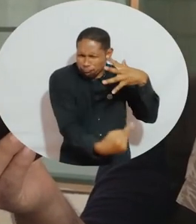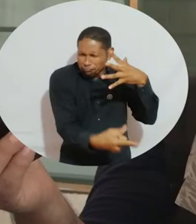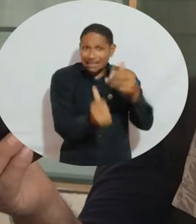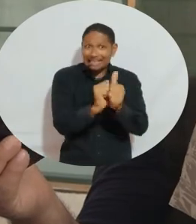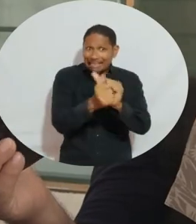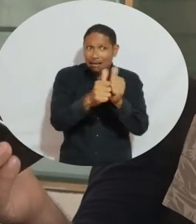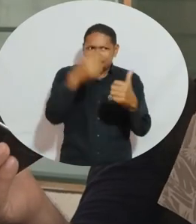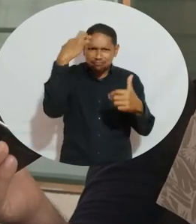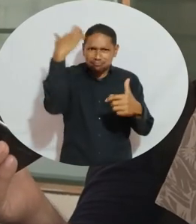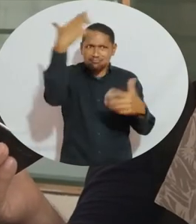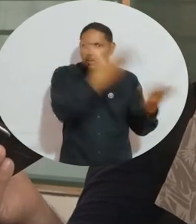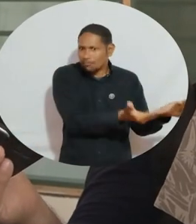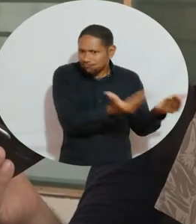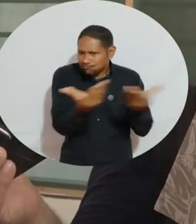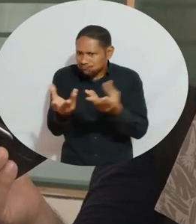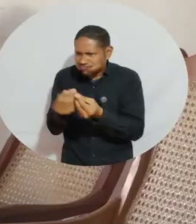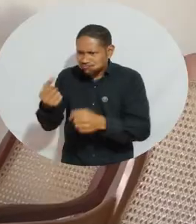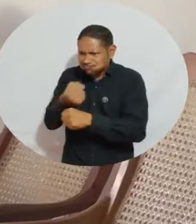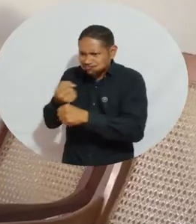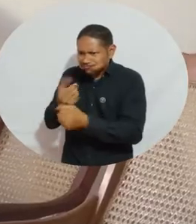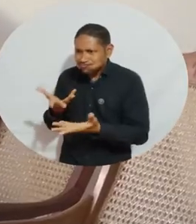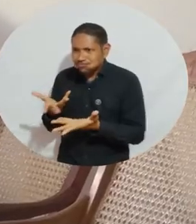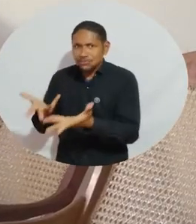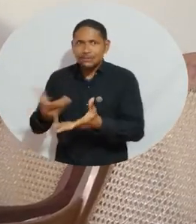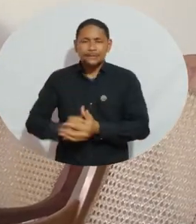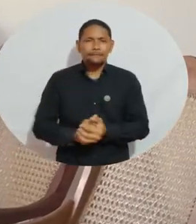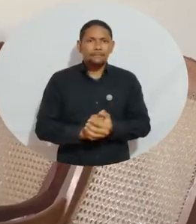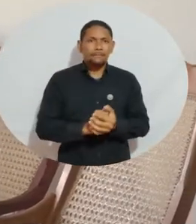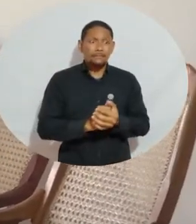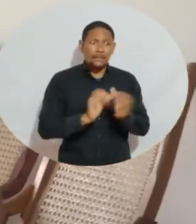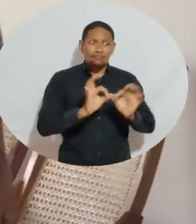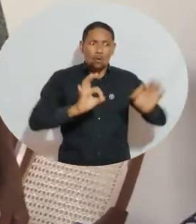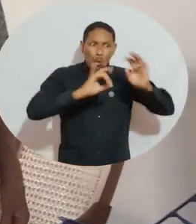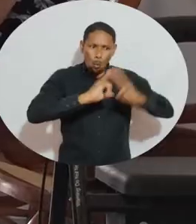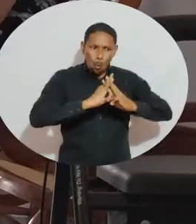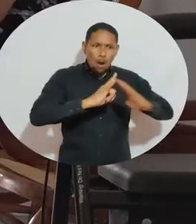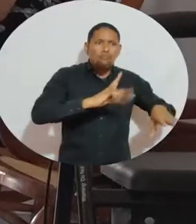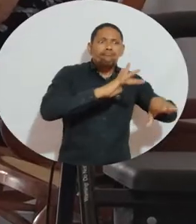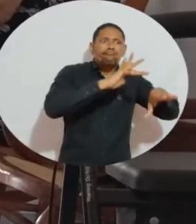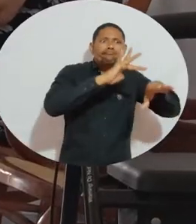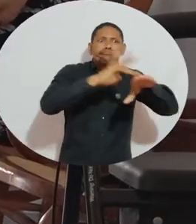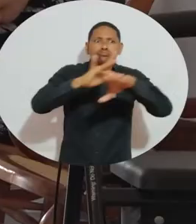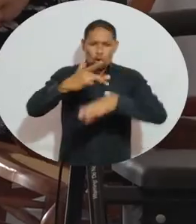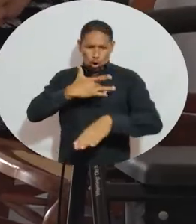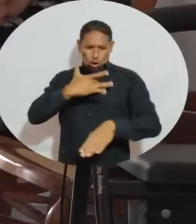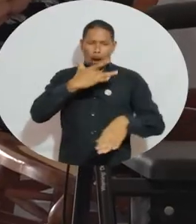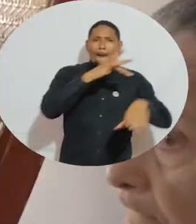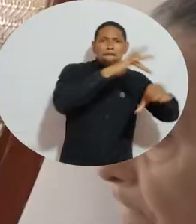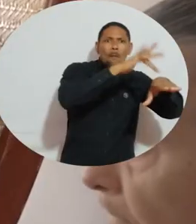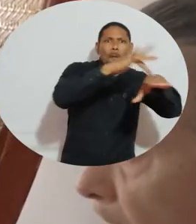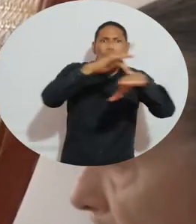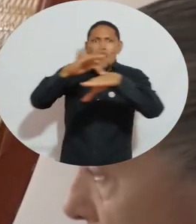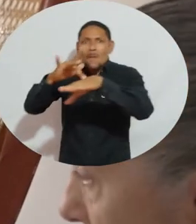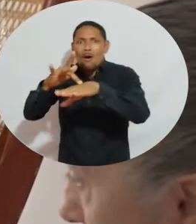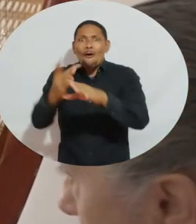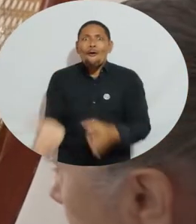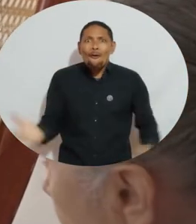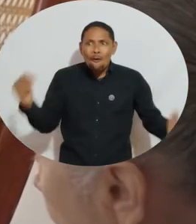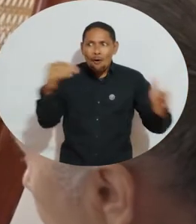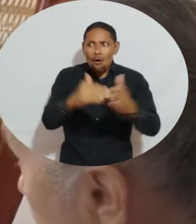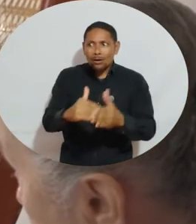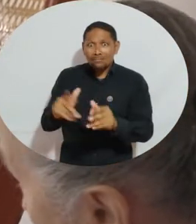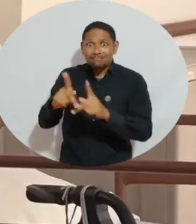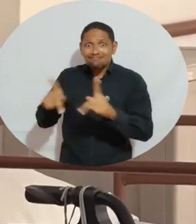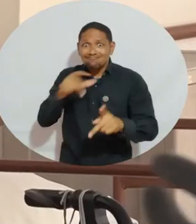en deporte, que fortalezcan el equipo de trabajo. El propósito de Unimagdalena es tocar corazones y unir voluntades en aras de devolverle